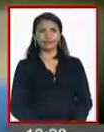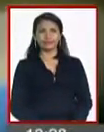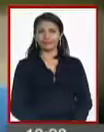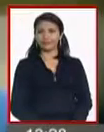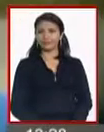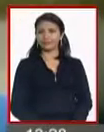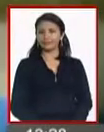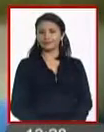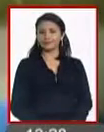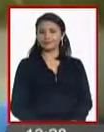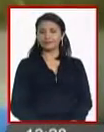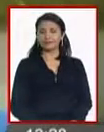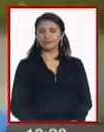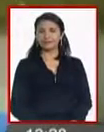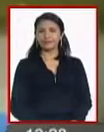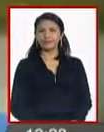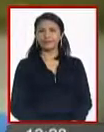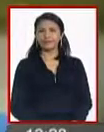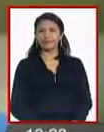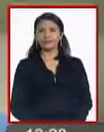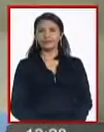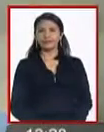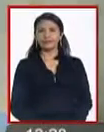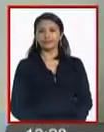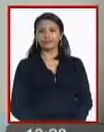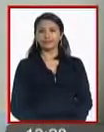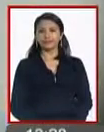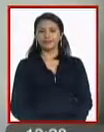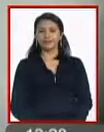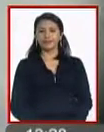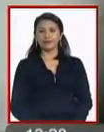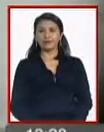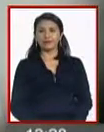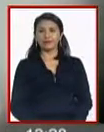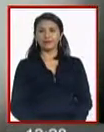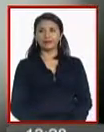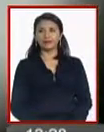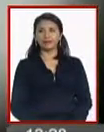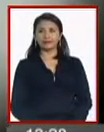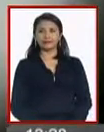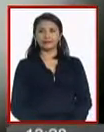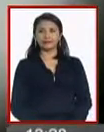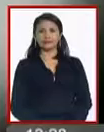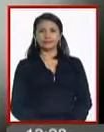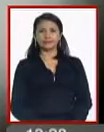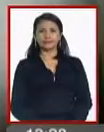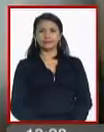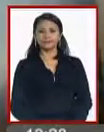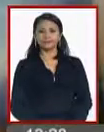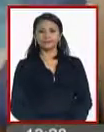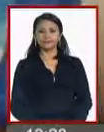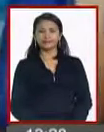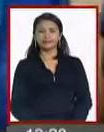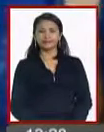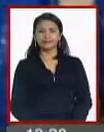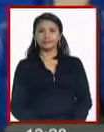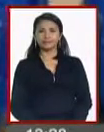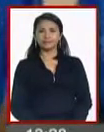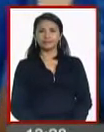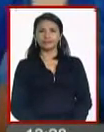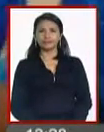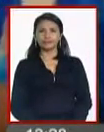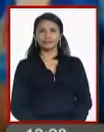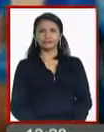Yo puedo andar, yo puedo hablar. Puedo sentir que corre vida por mis venas, que corre vida por